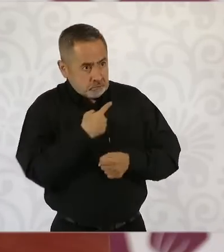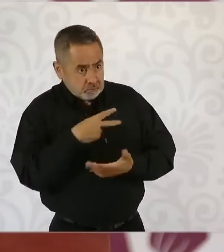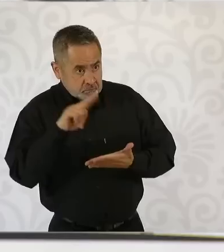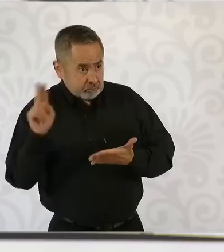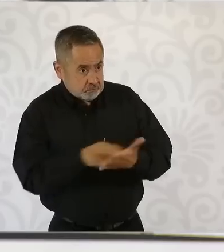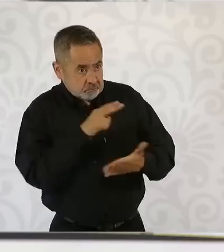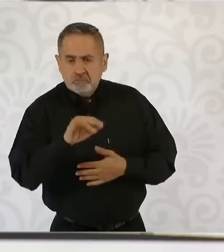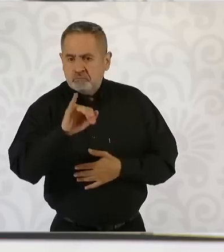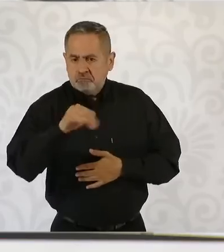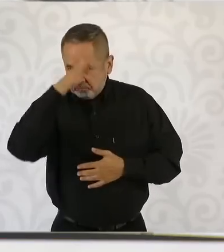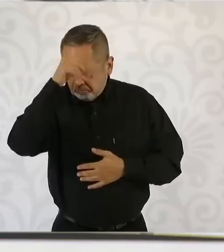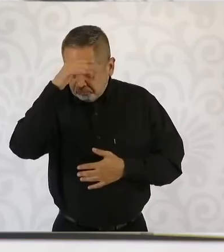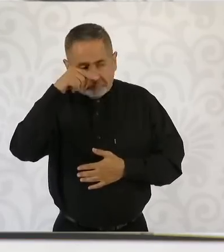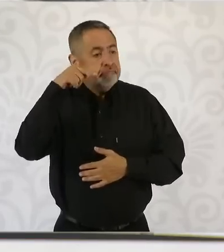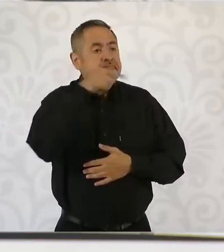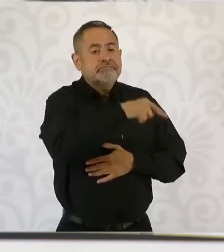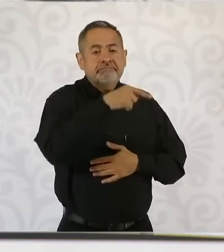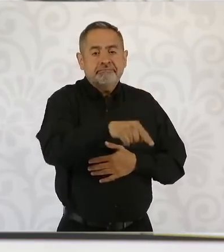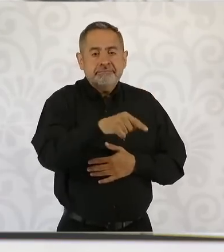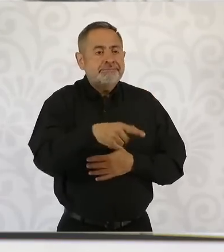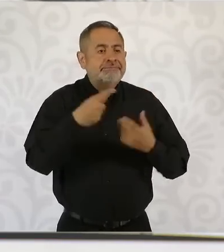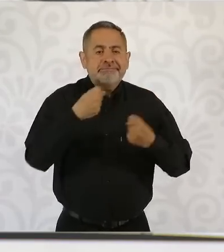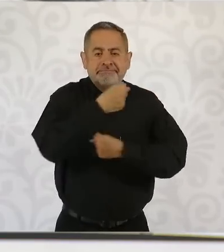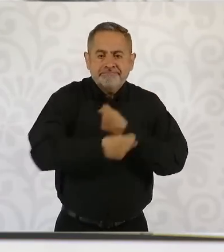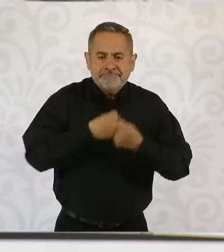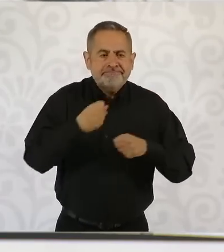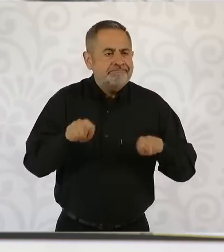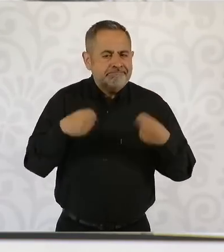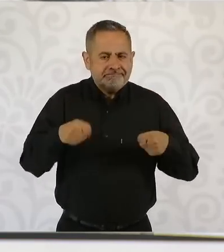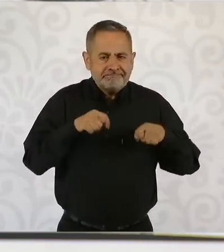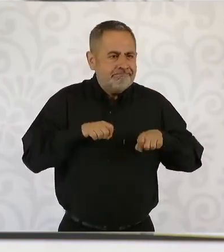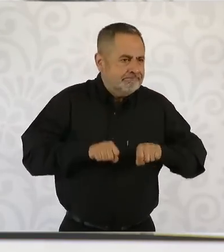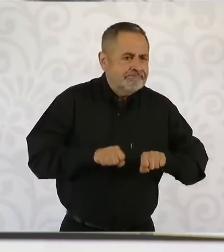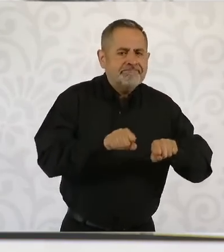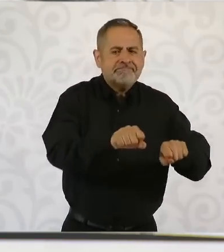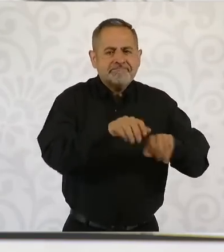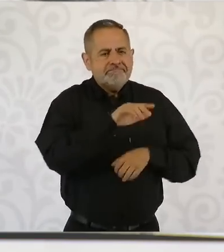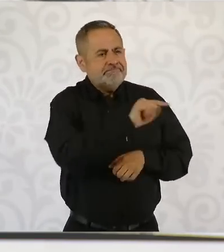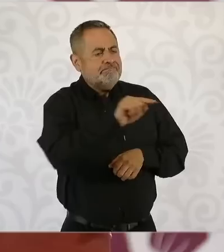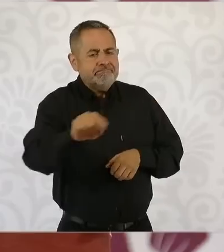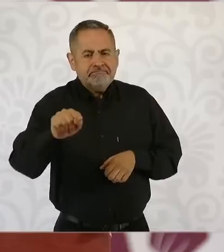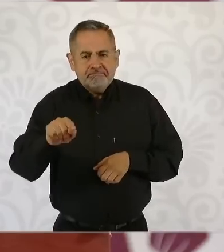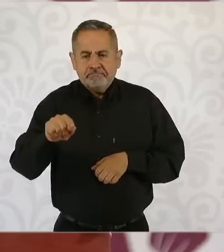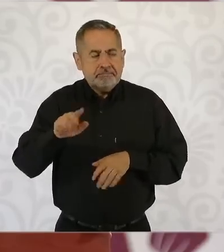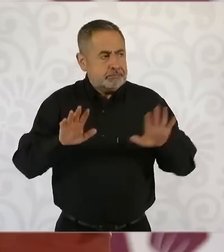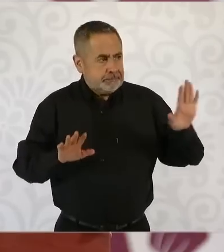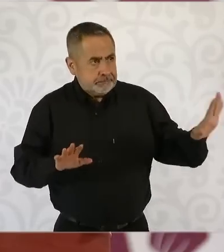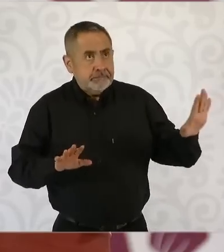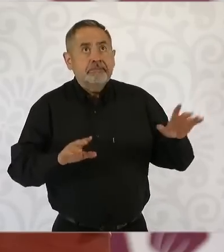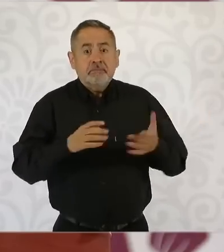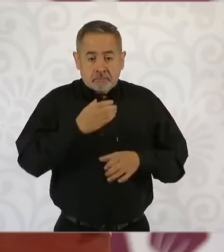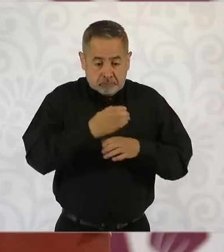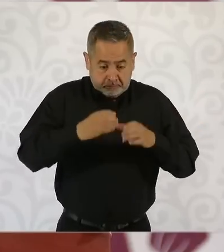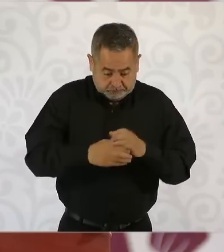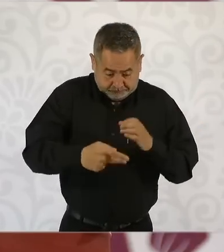de que las comercializadoras, las tiendas de autoservicio y departamentales pues vendan más productos hechos en